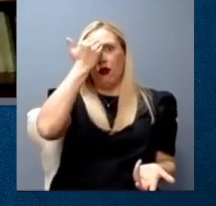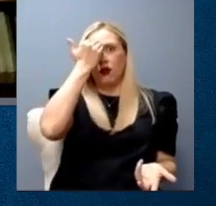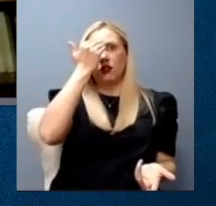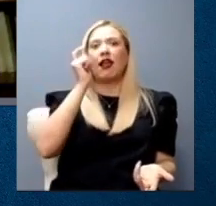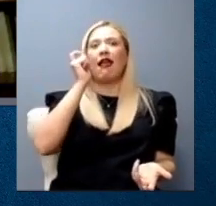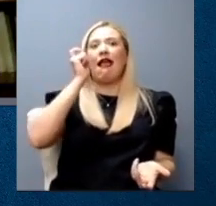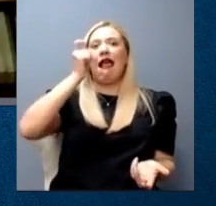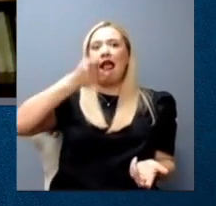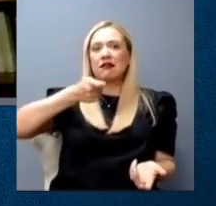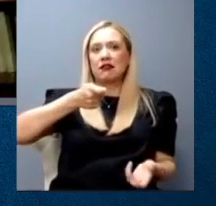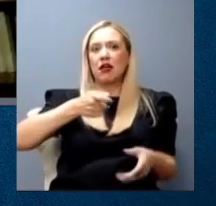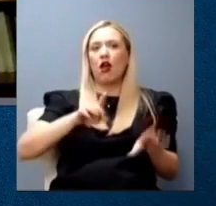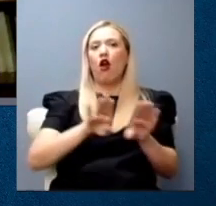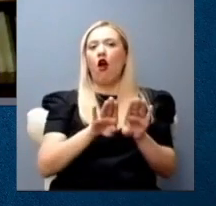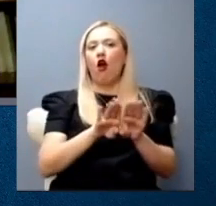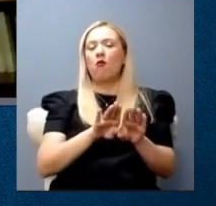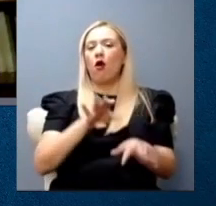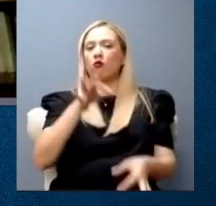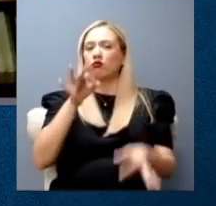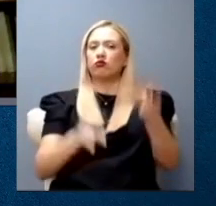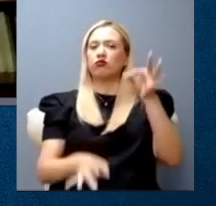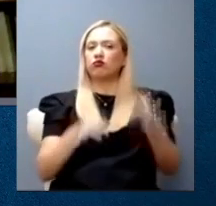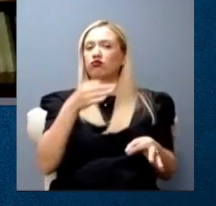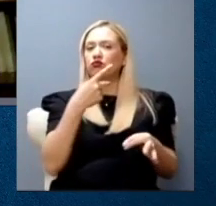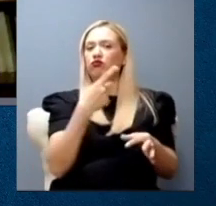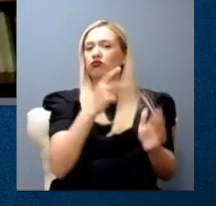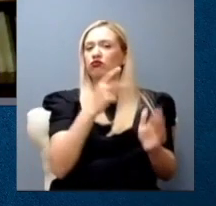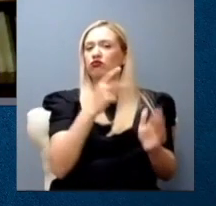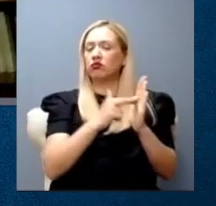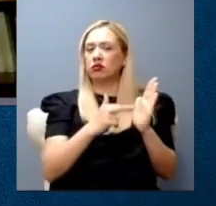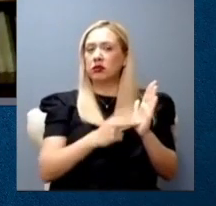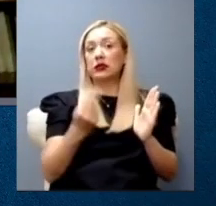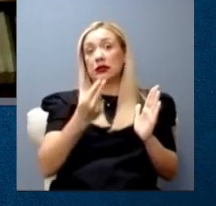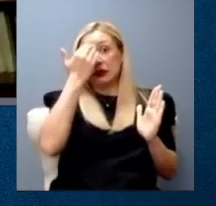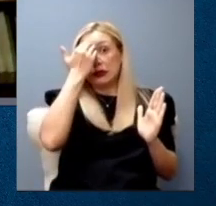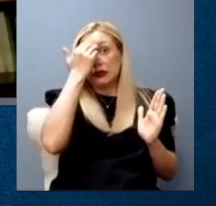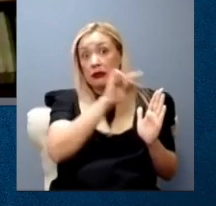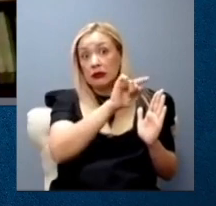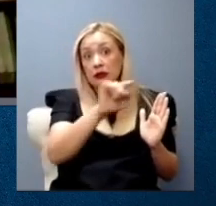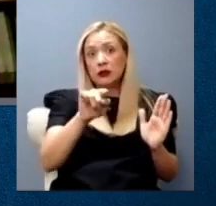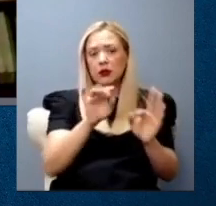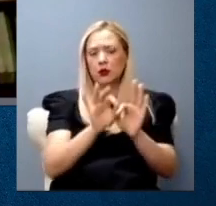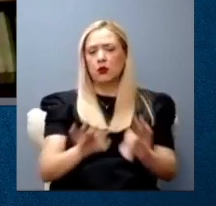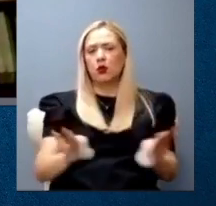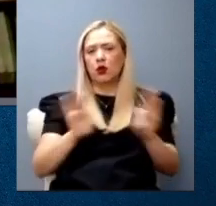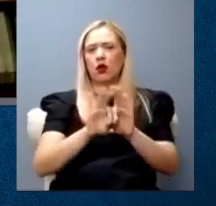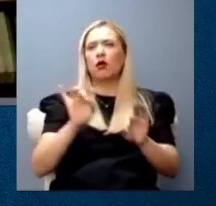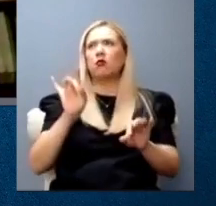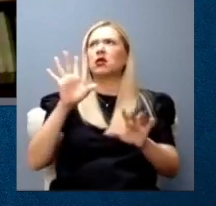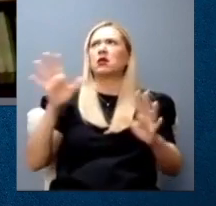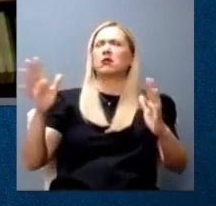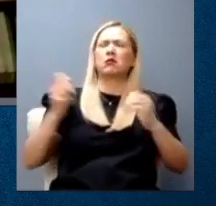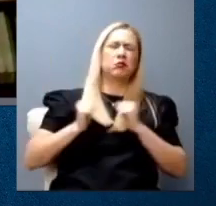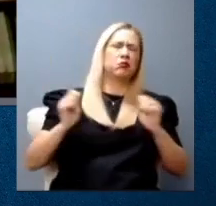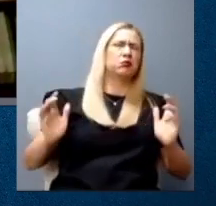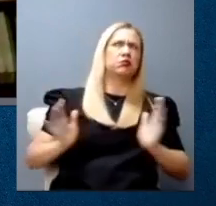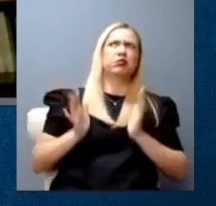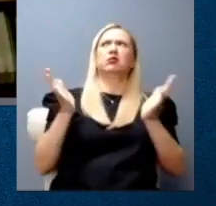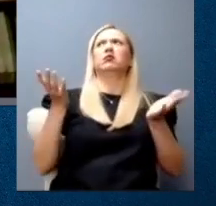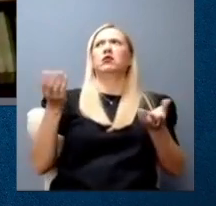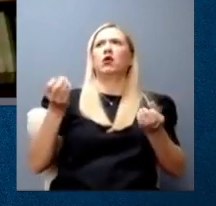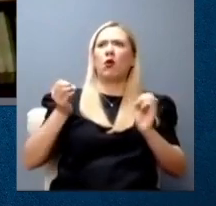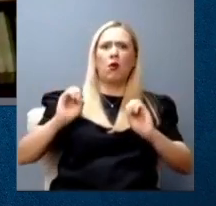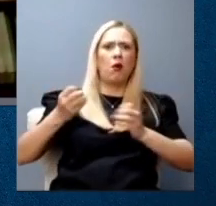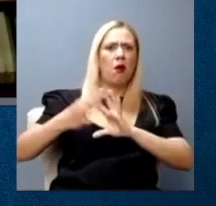protección de los derechos humanos es un must, es, digamos, algo muy importante de lo que hoy constituye el derecho internacional de